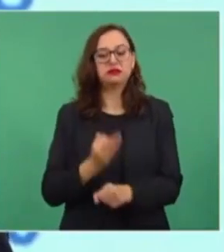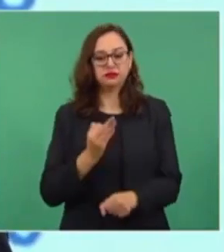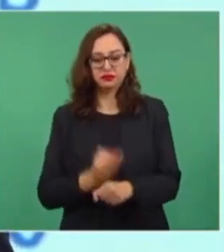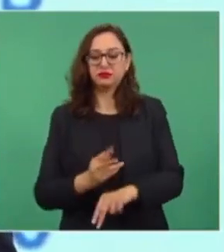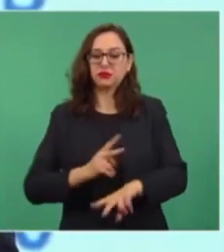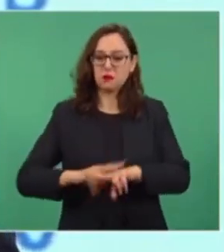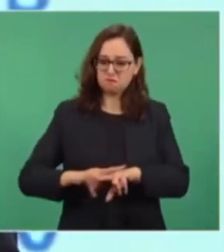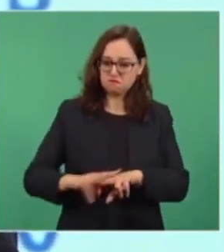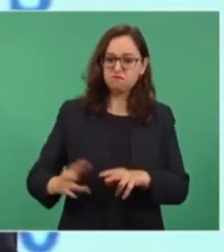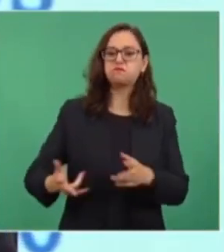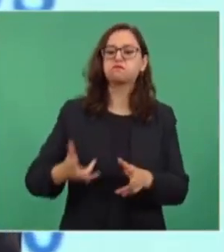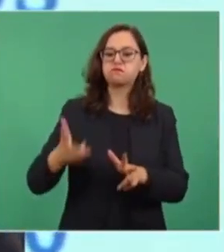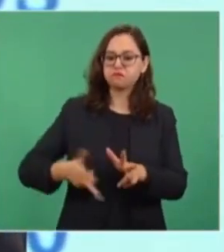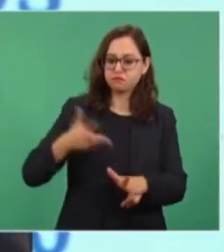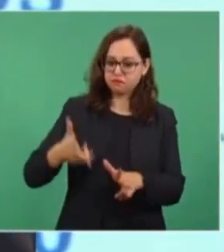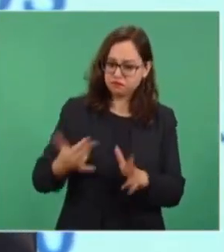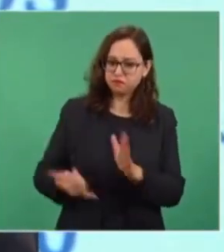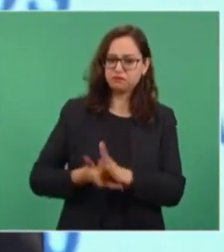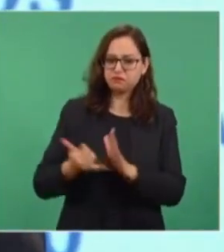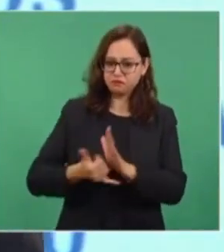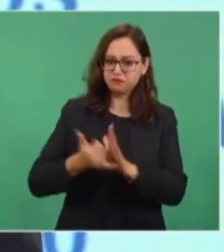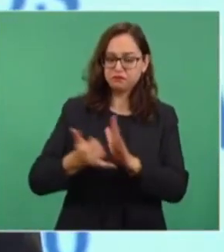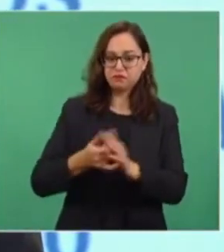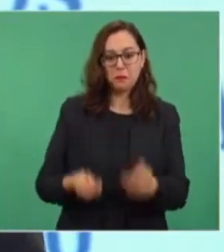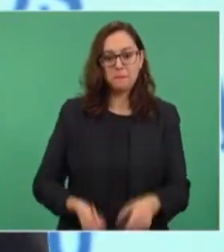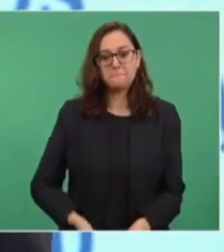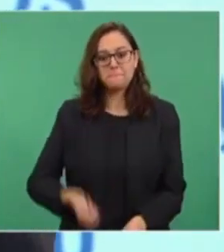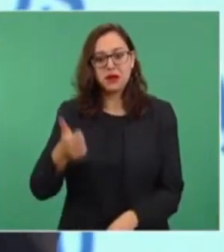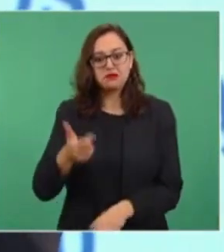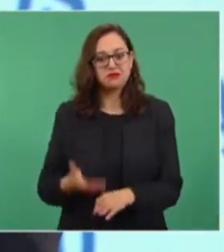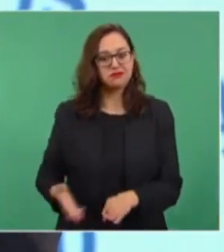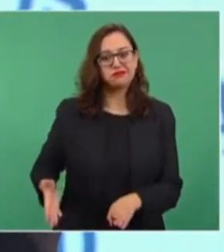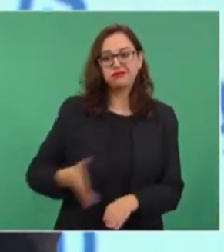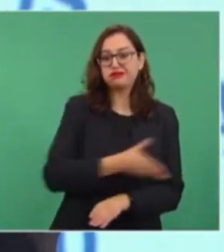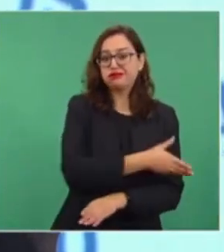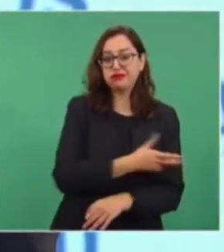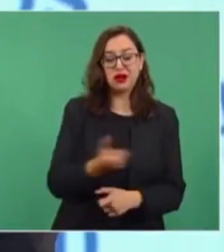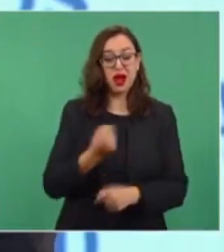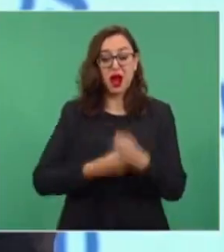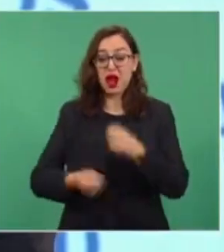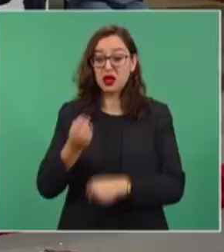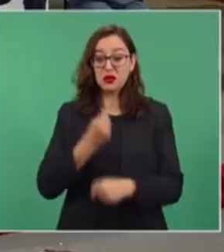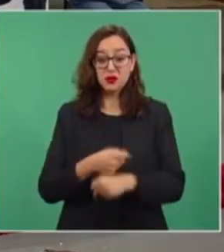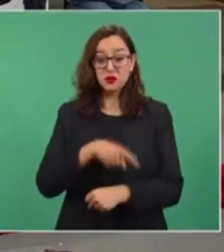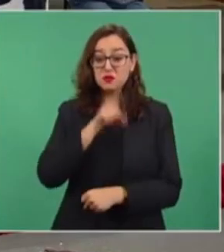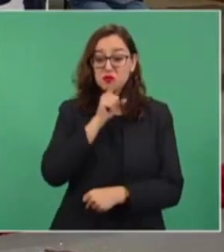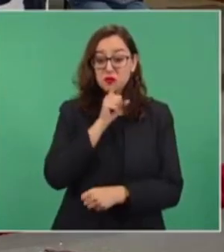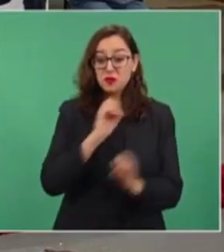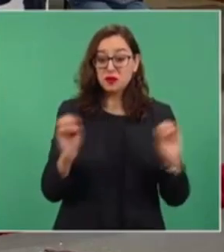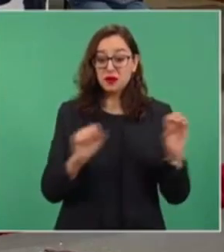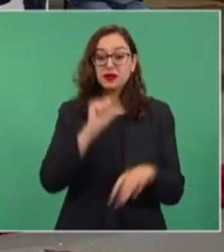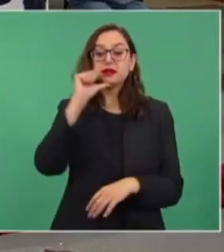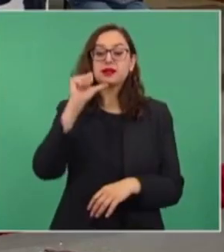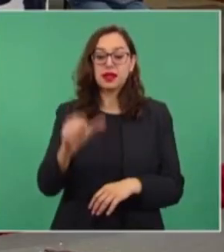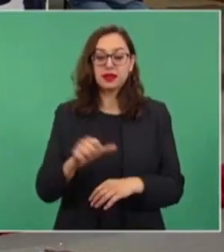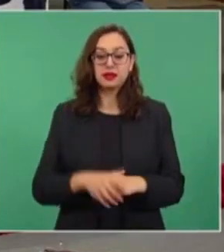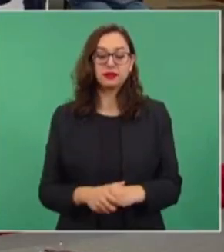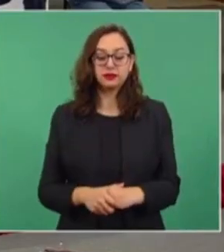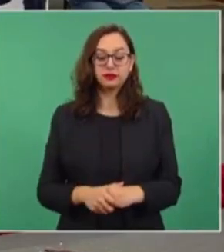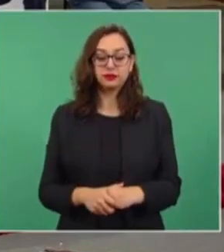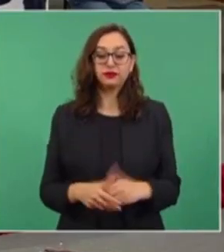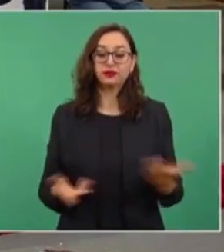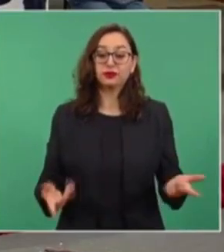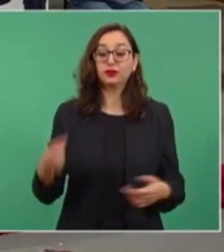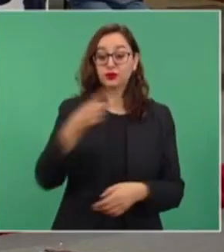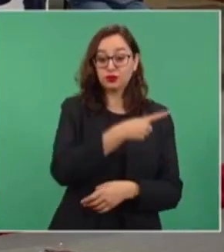no se veía en muchos años. Acuérdense de lo que fue el inicio de la